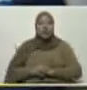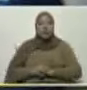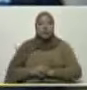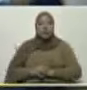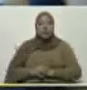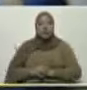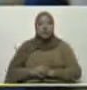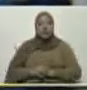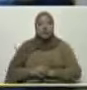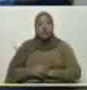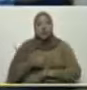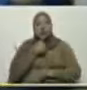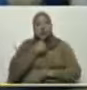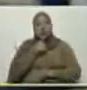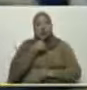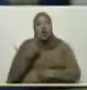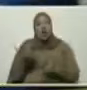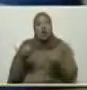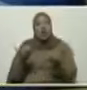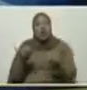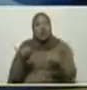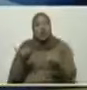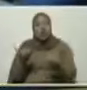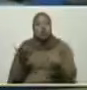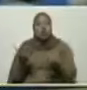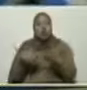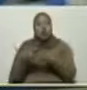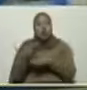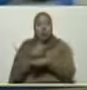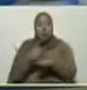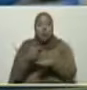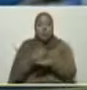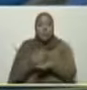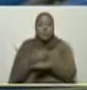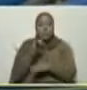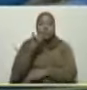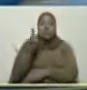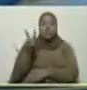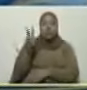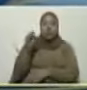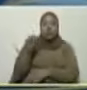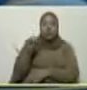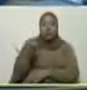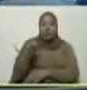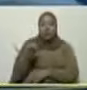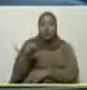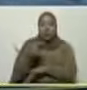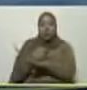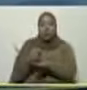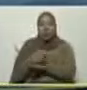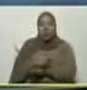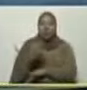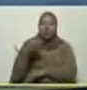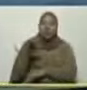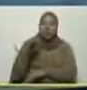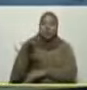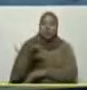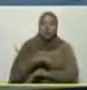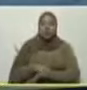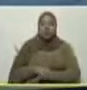caf Quiénes nos tenían bloqueado el gobierno de Iván Duque cuando era gobierno en